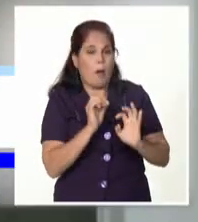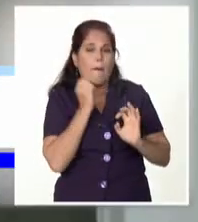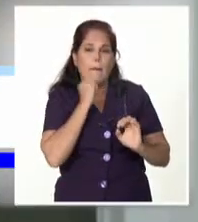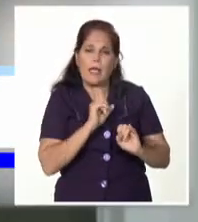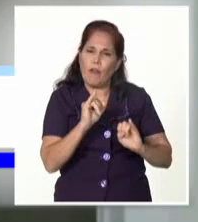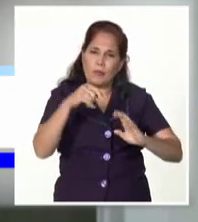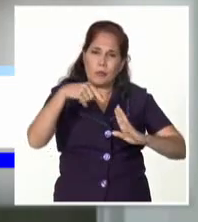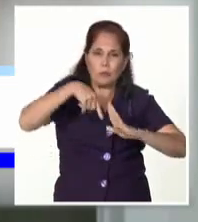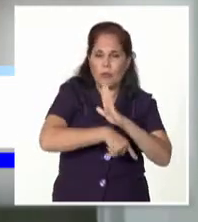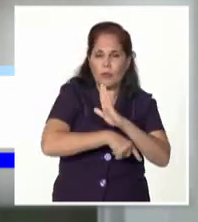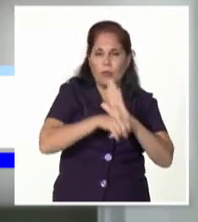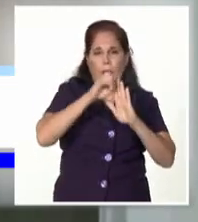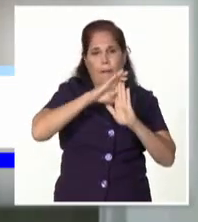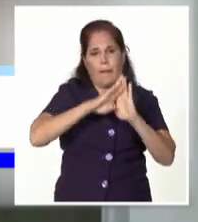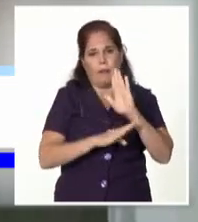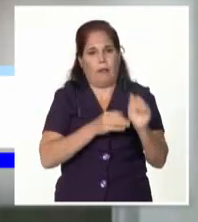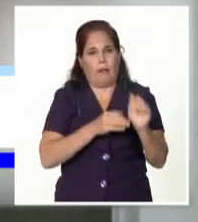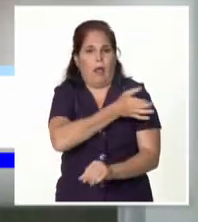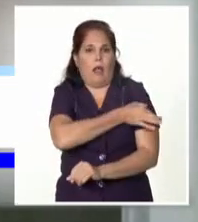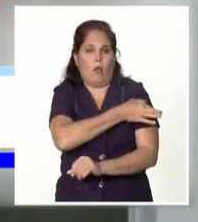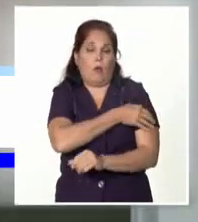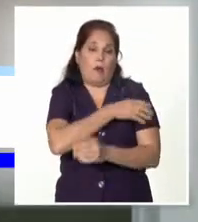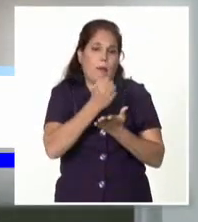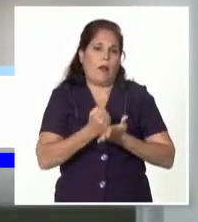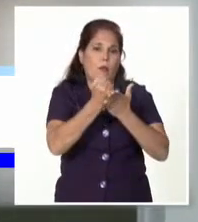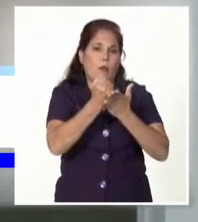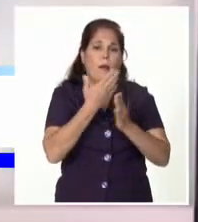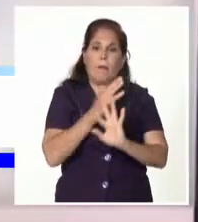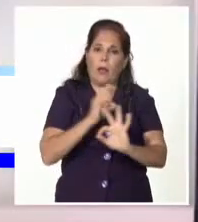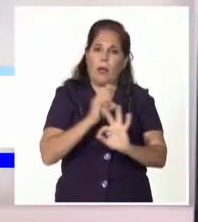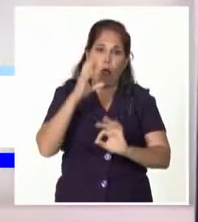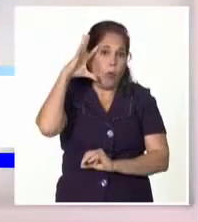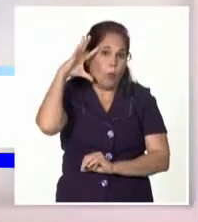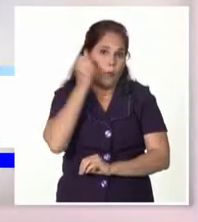las medidas anunciadas para contribuir a una mejor comprensión de nuestra audiencia.